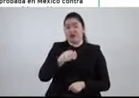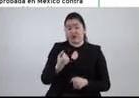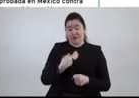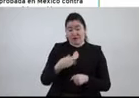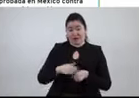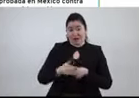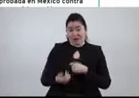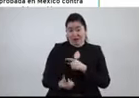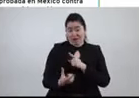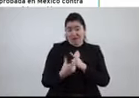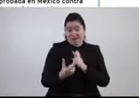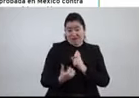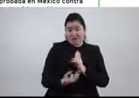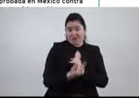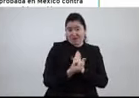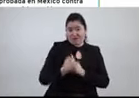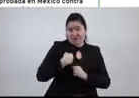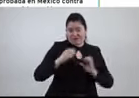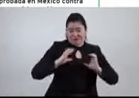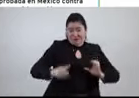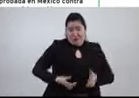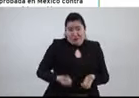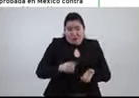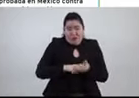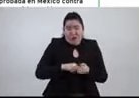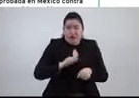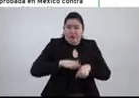anticuerpos para la gama de